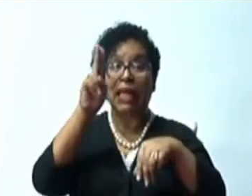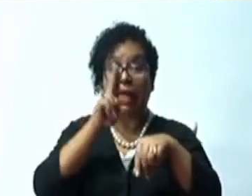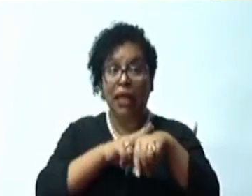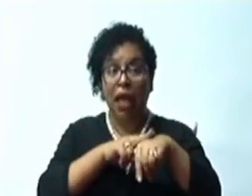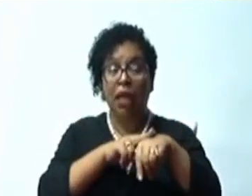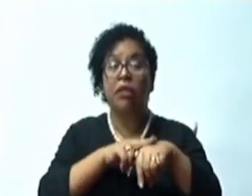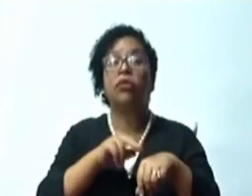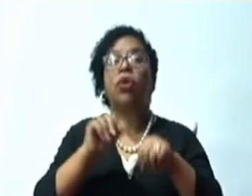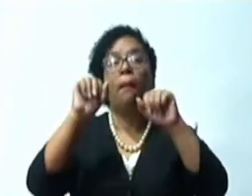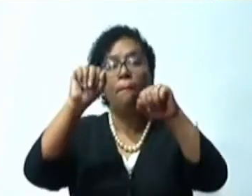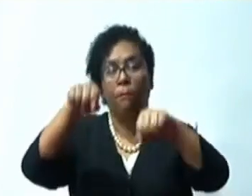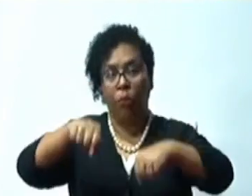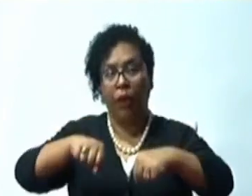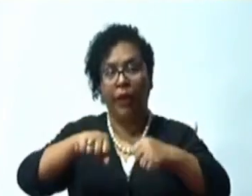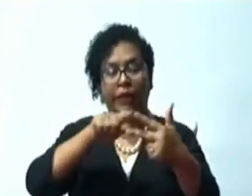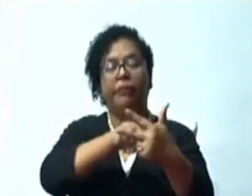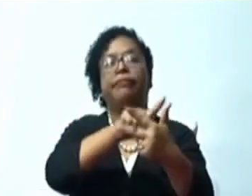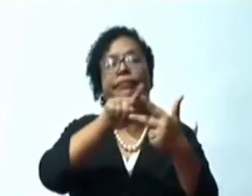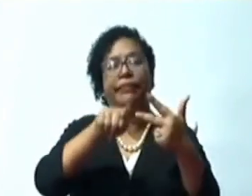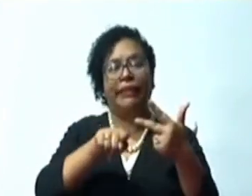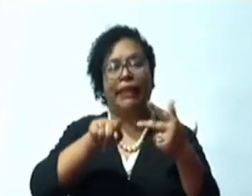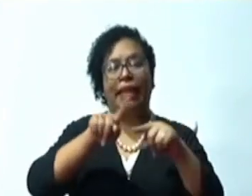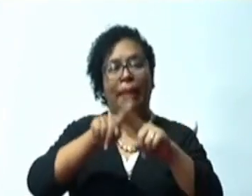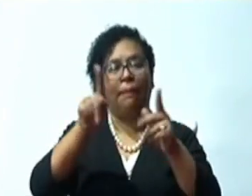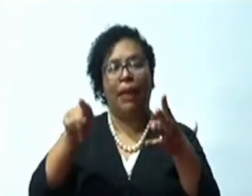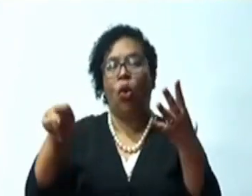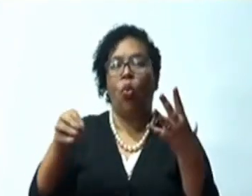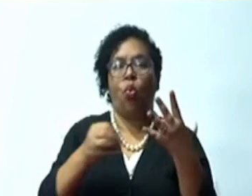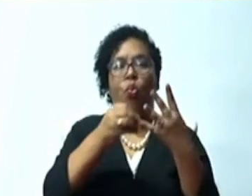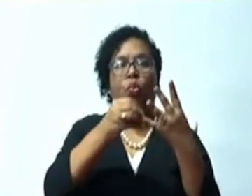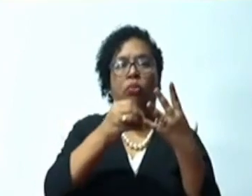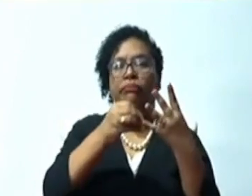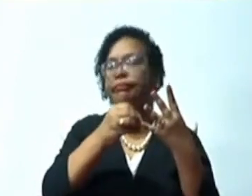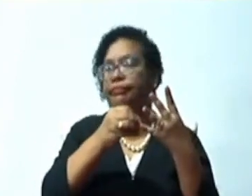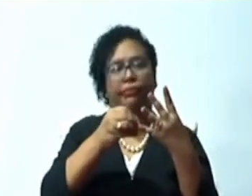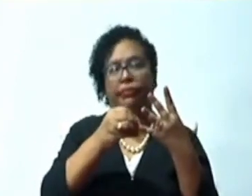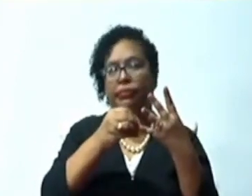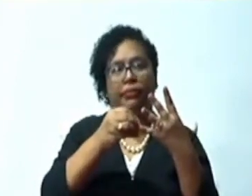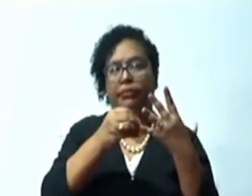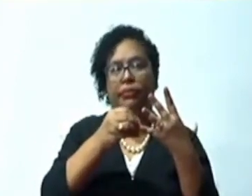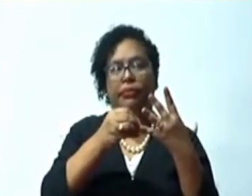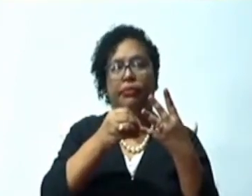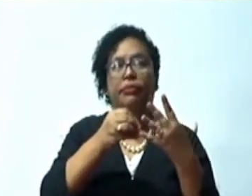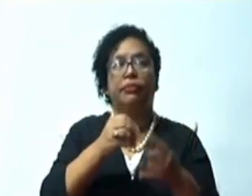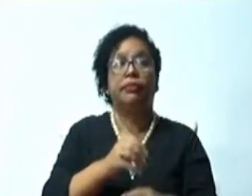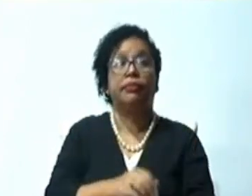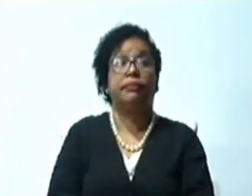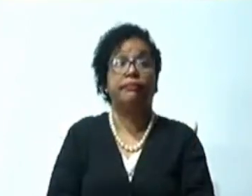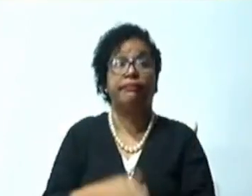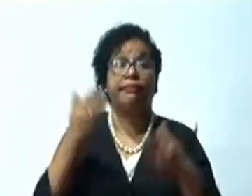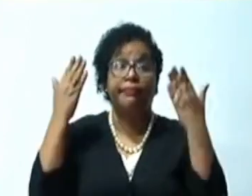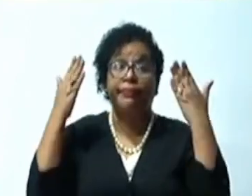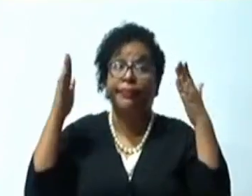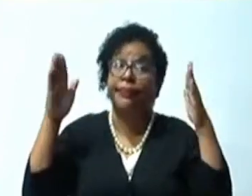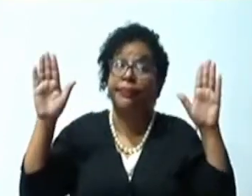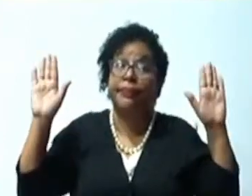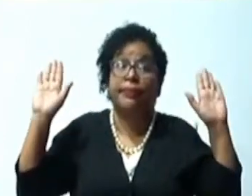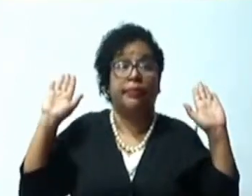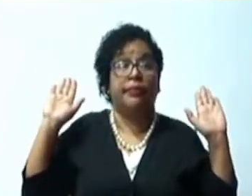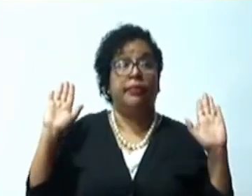¿se entiende? Entonces es por eso que yo no sé ni cómo decirlo,